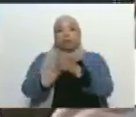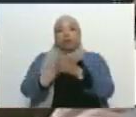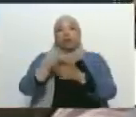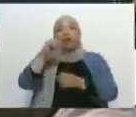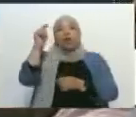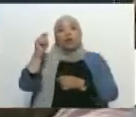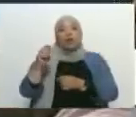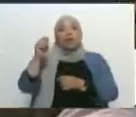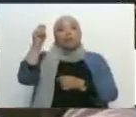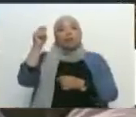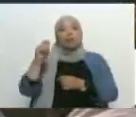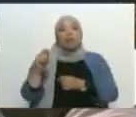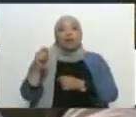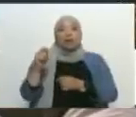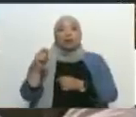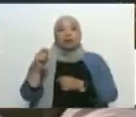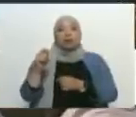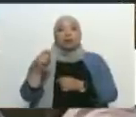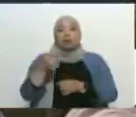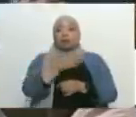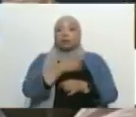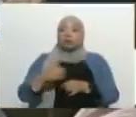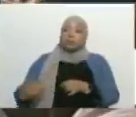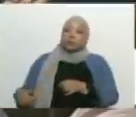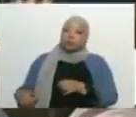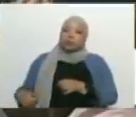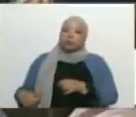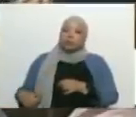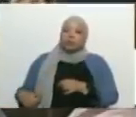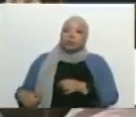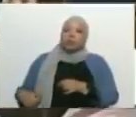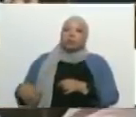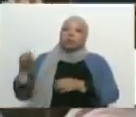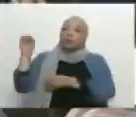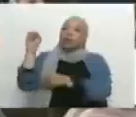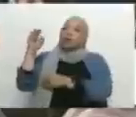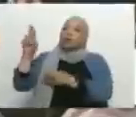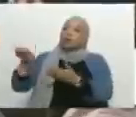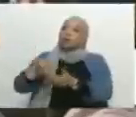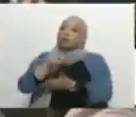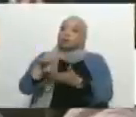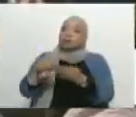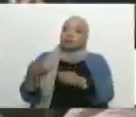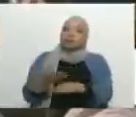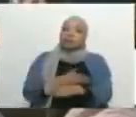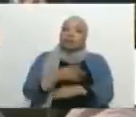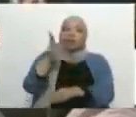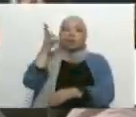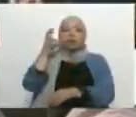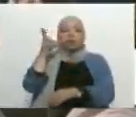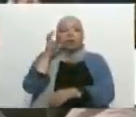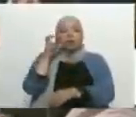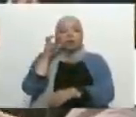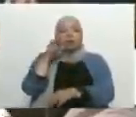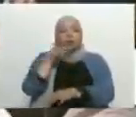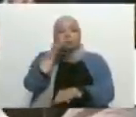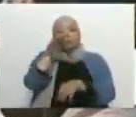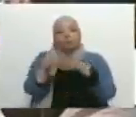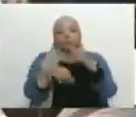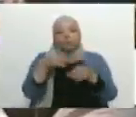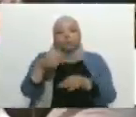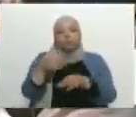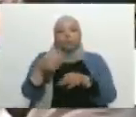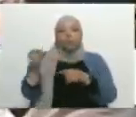y diputadas, presidente Jorge Rodríguez, que antes de haber escuchado estas palabras, debimos